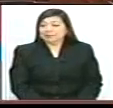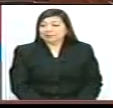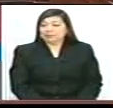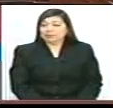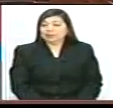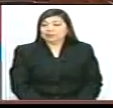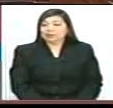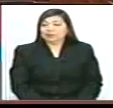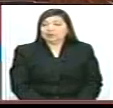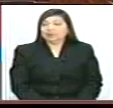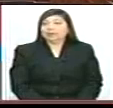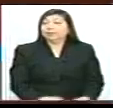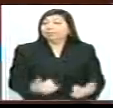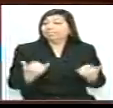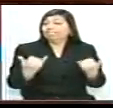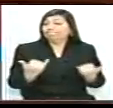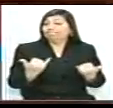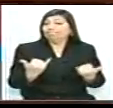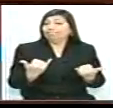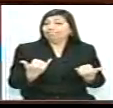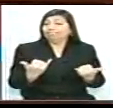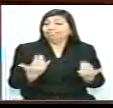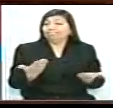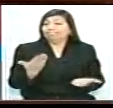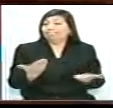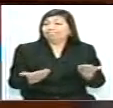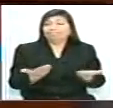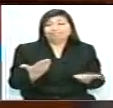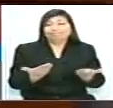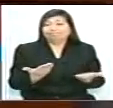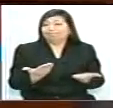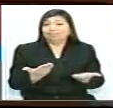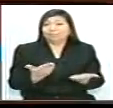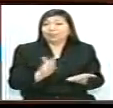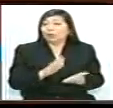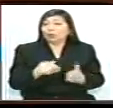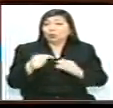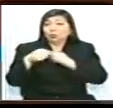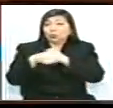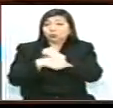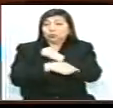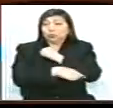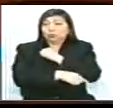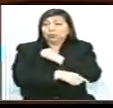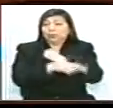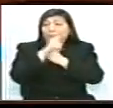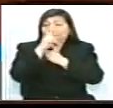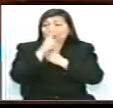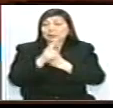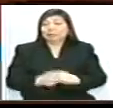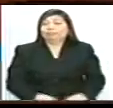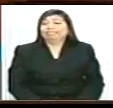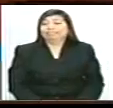Presidenta, en este momento hay un clima de inestabilidad en todo el sur y estamos